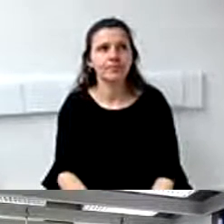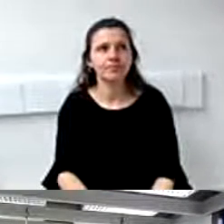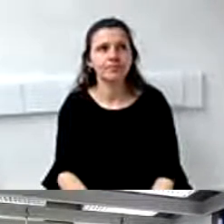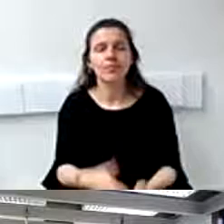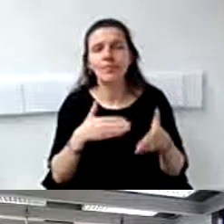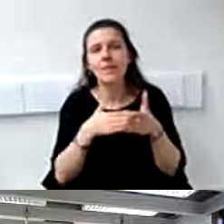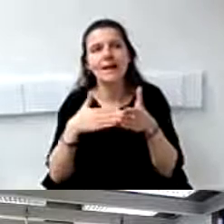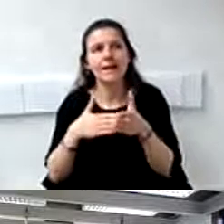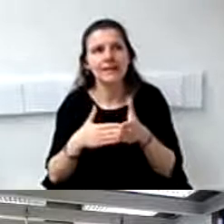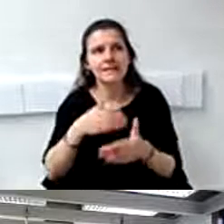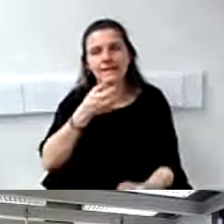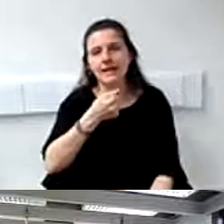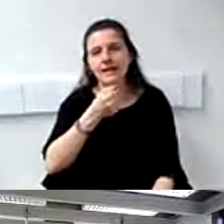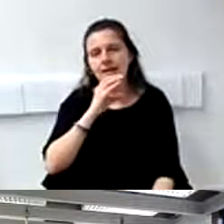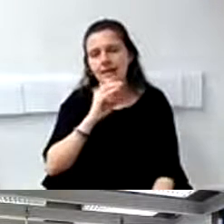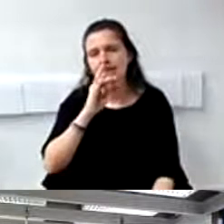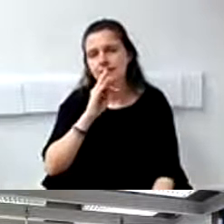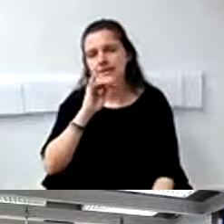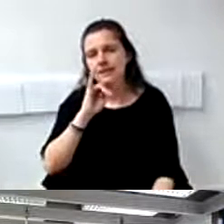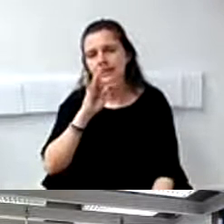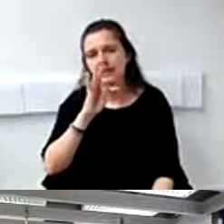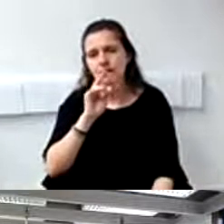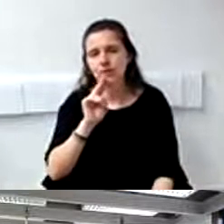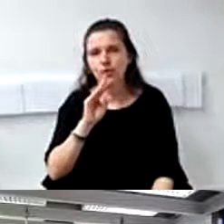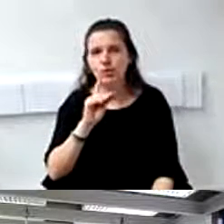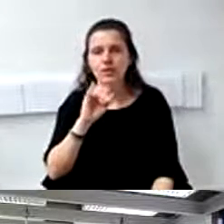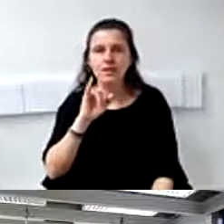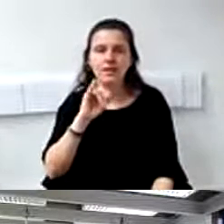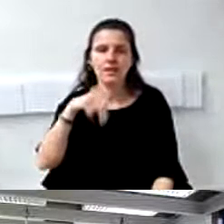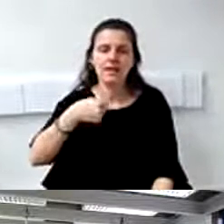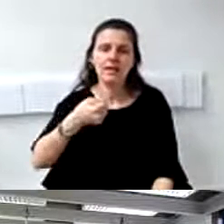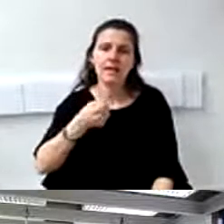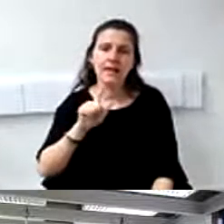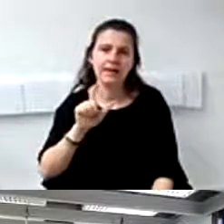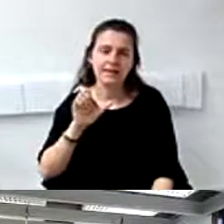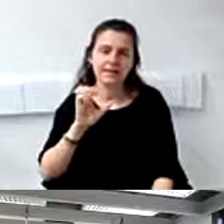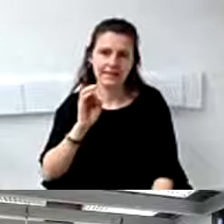¿Está bravo esto? Ah, no, esta está bien.